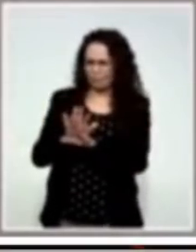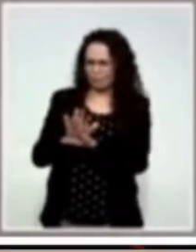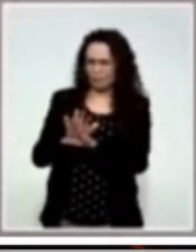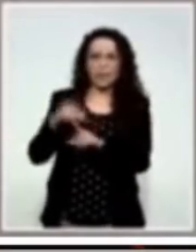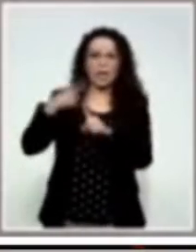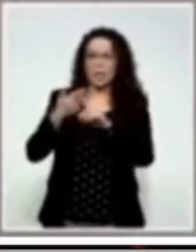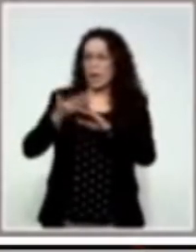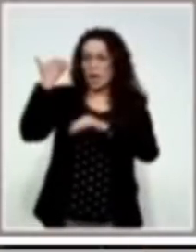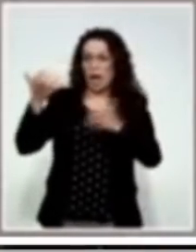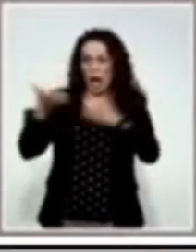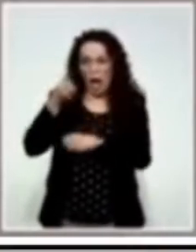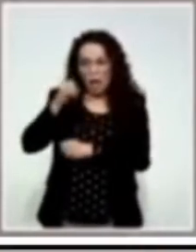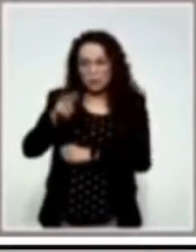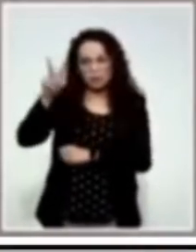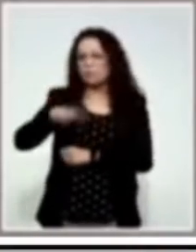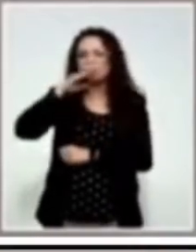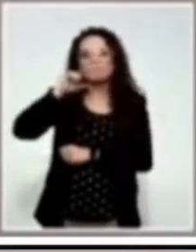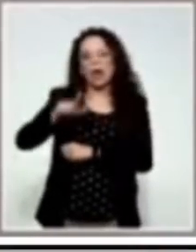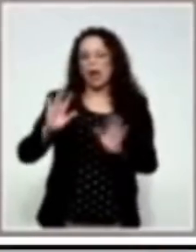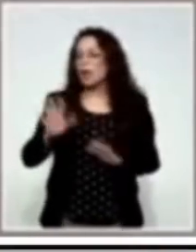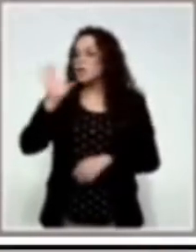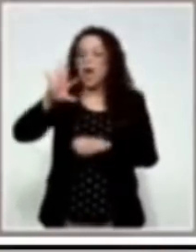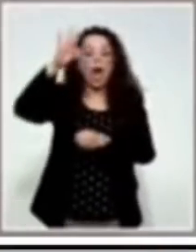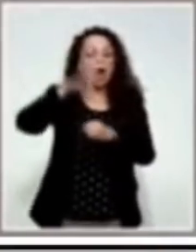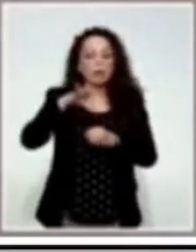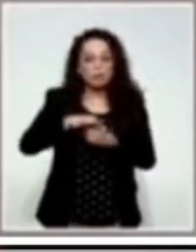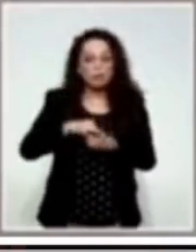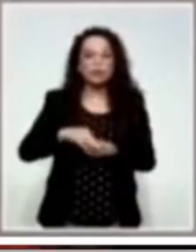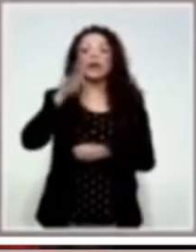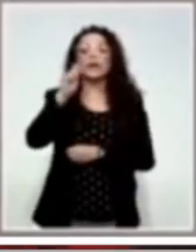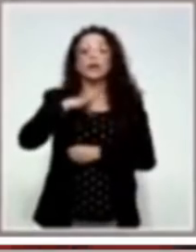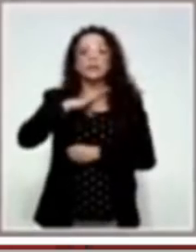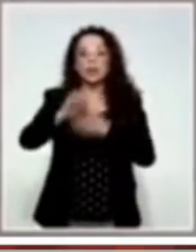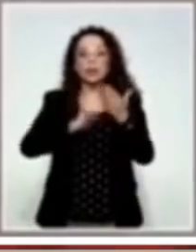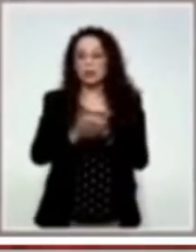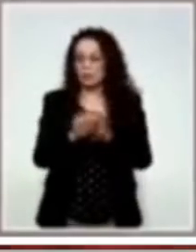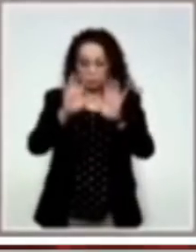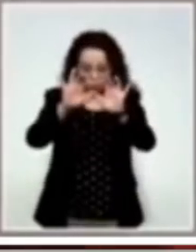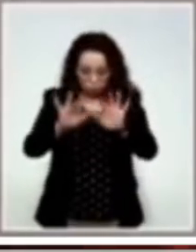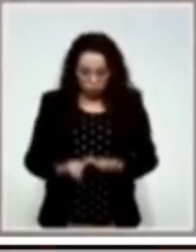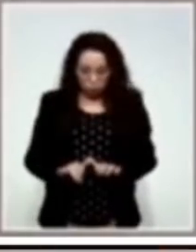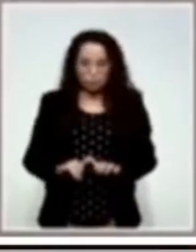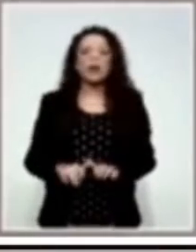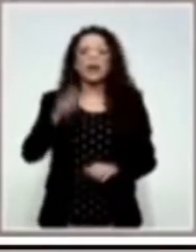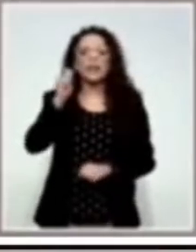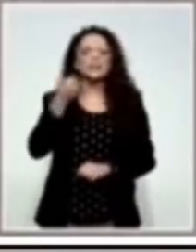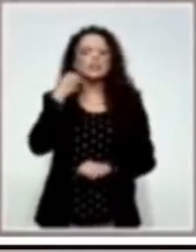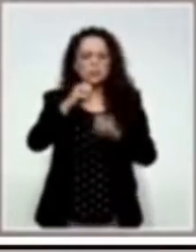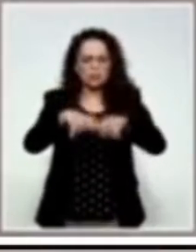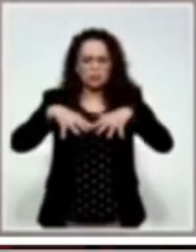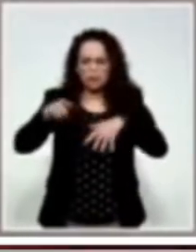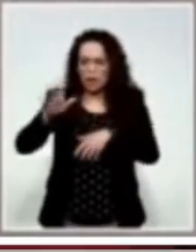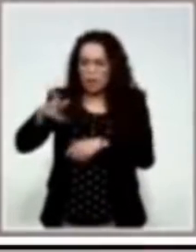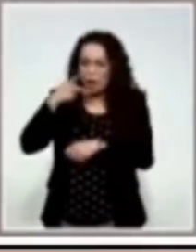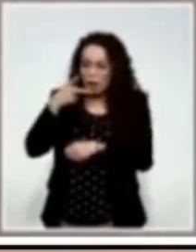fe. El asunto ya se había votado. El acta simplemente refleja lo que pasó. No puede cambiar nada, no puede modificar